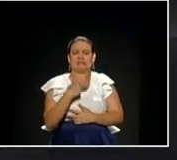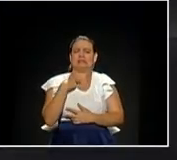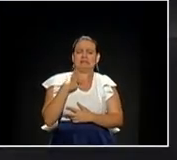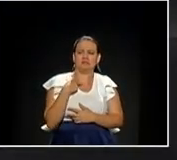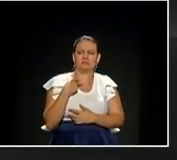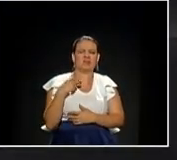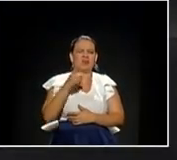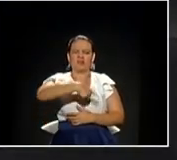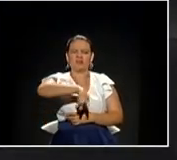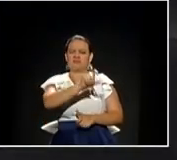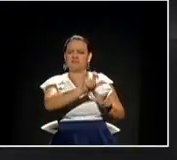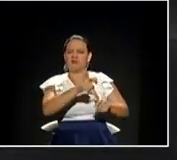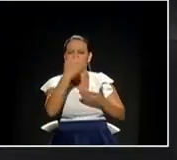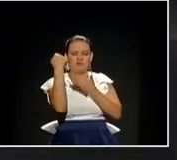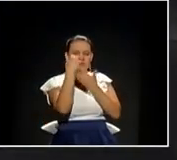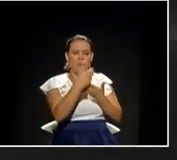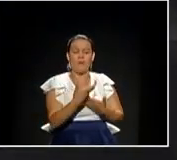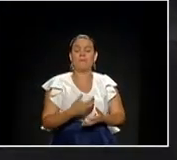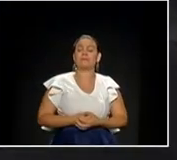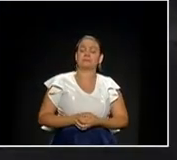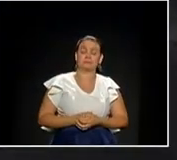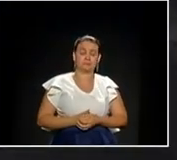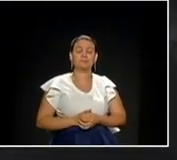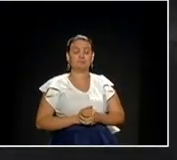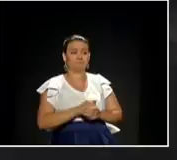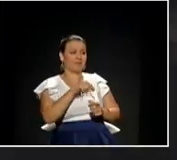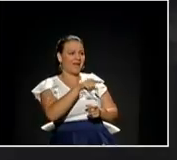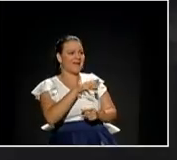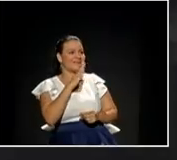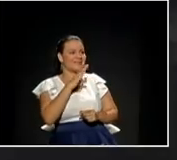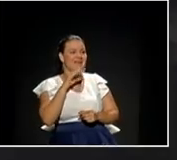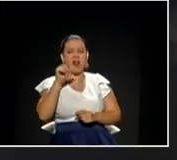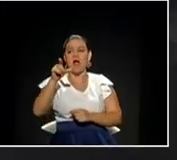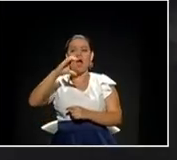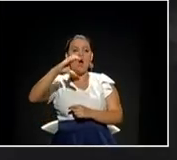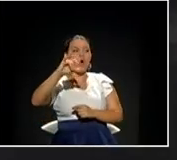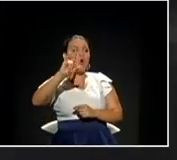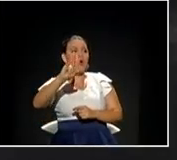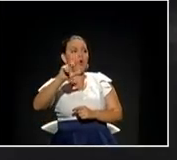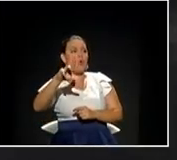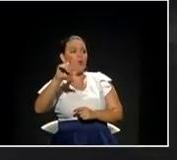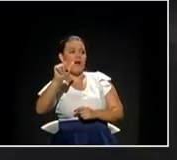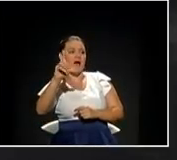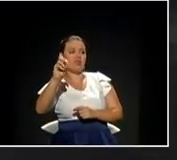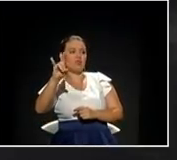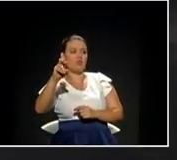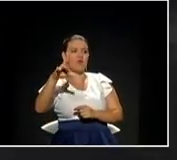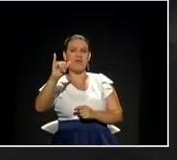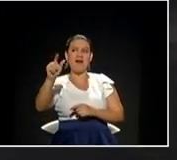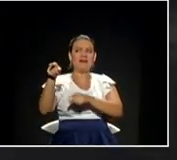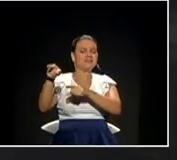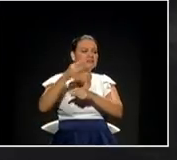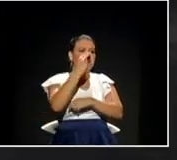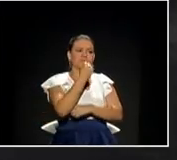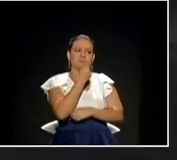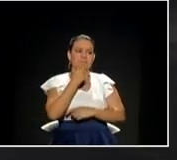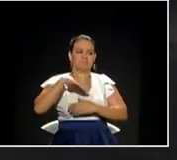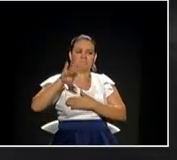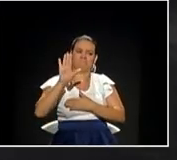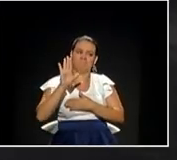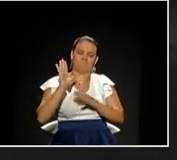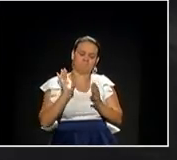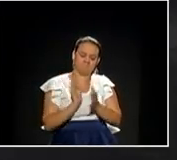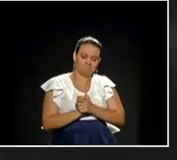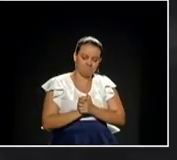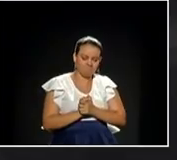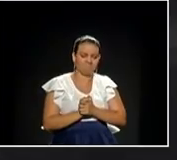aprueba el proyecto es la curaduría las curadurías son privadas ahí pues garantizar que los concursos de los curadores